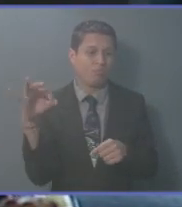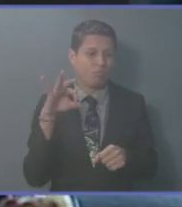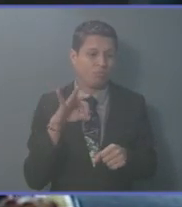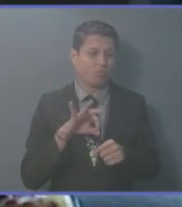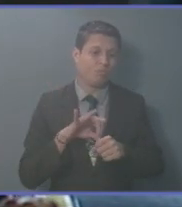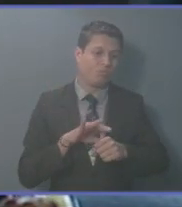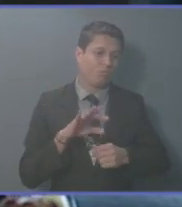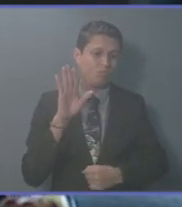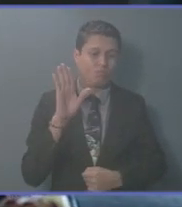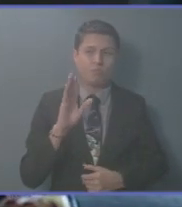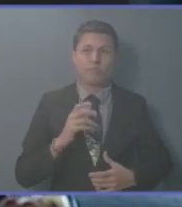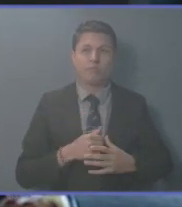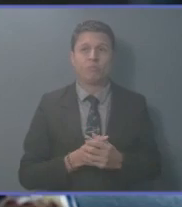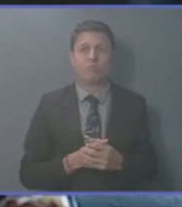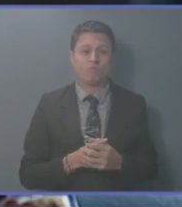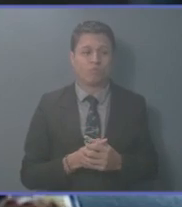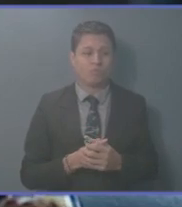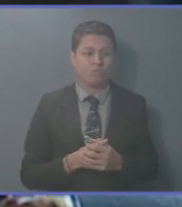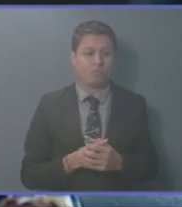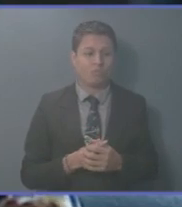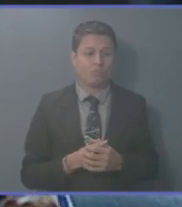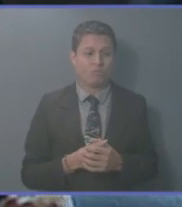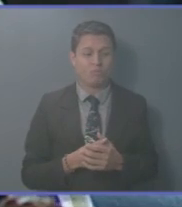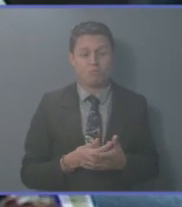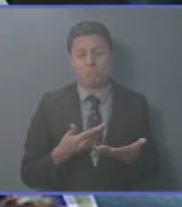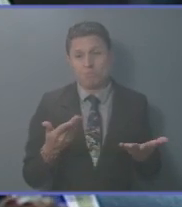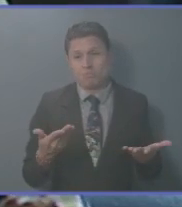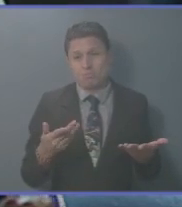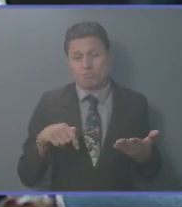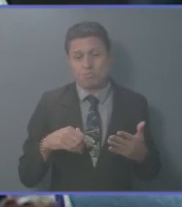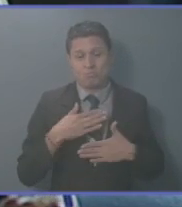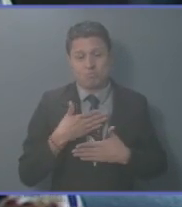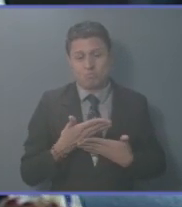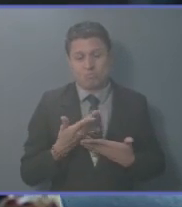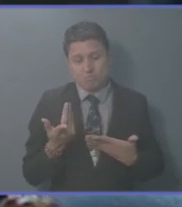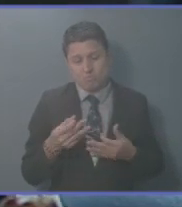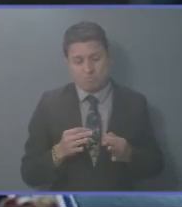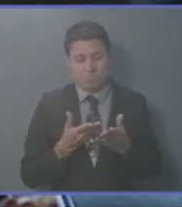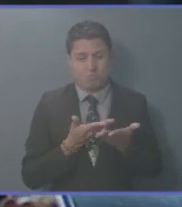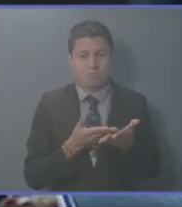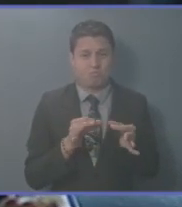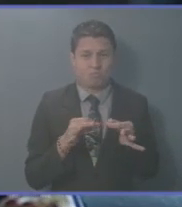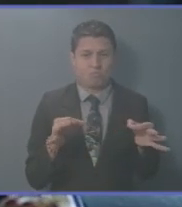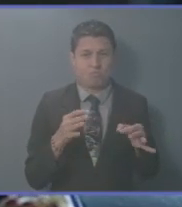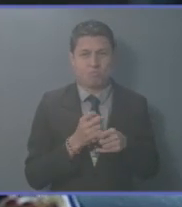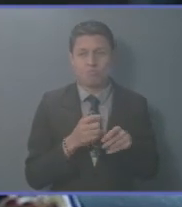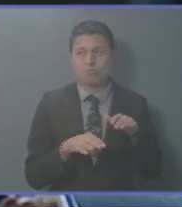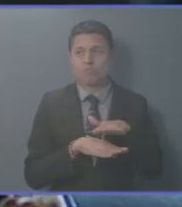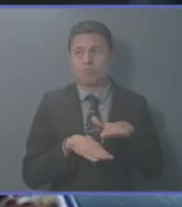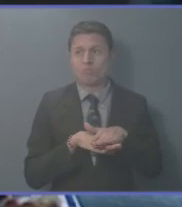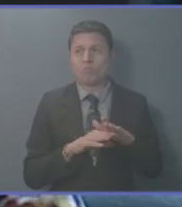en este caso apoyar a este servidor con esto muy sustentado, pues